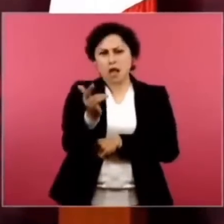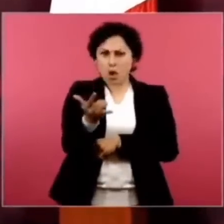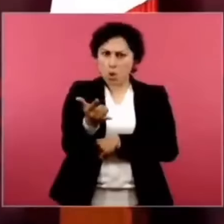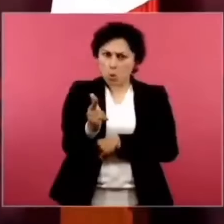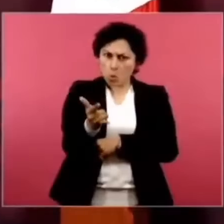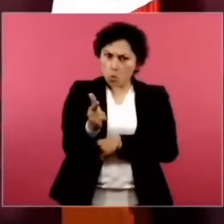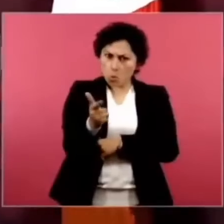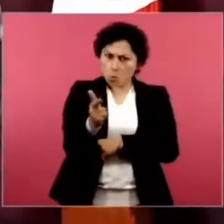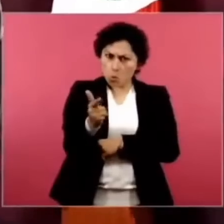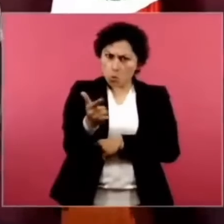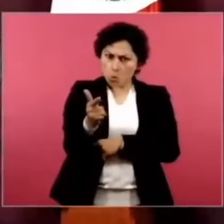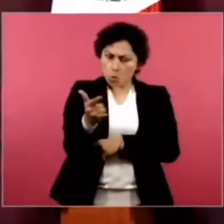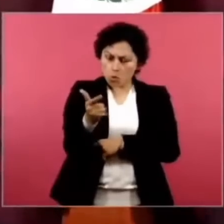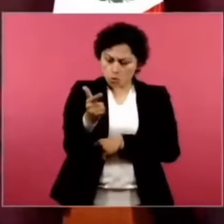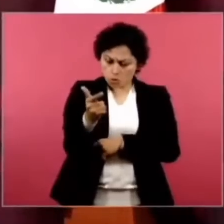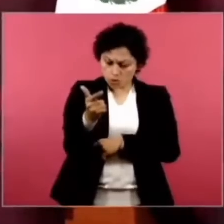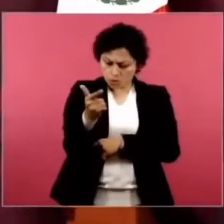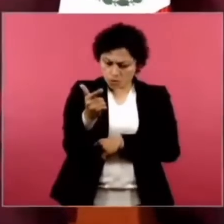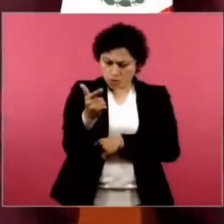del